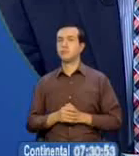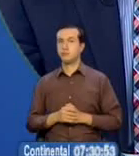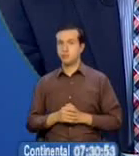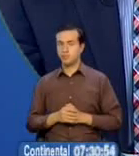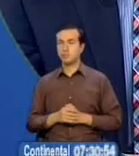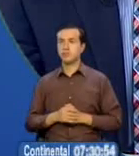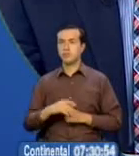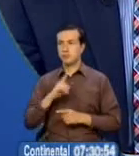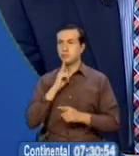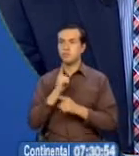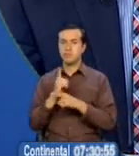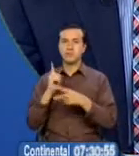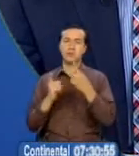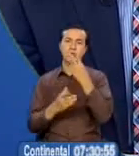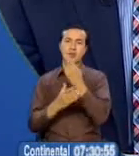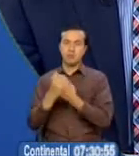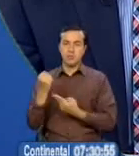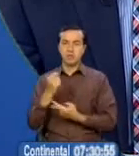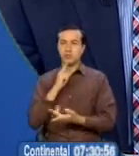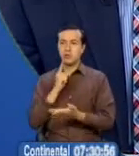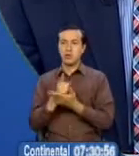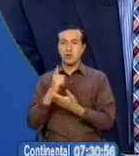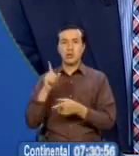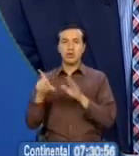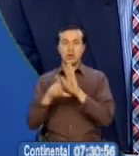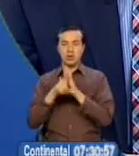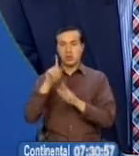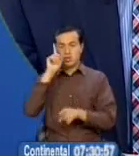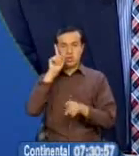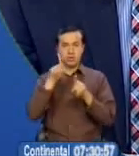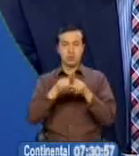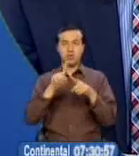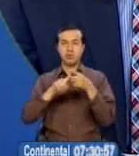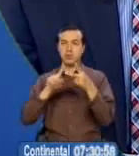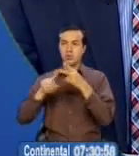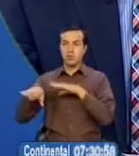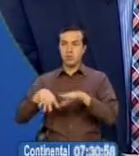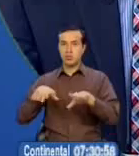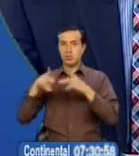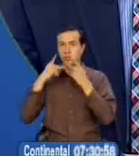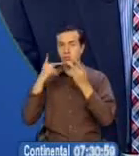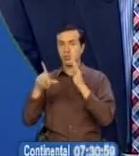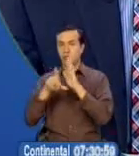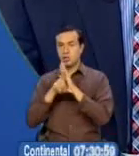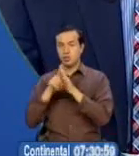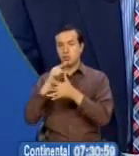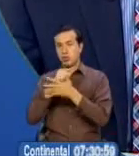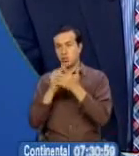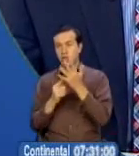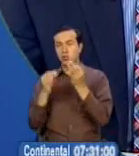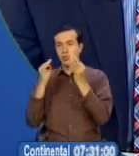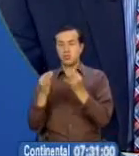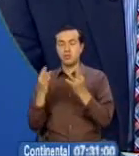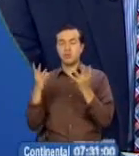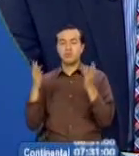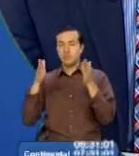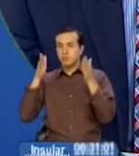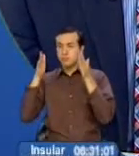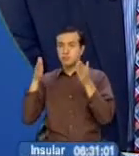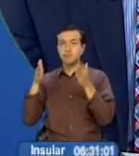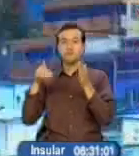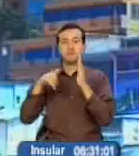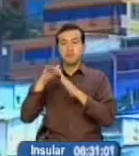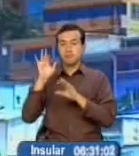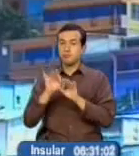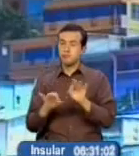Gracias, sí, justamente pasa por ambas. Acuerdos de ley y políticas públicas, me refiero también a leyes orgánicas que puedan aterrizar de una manera